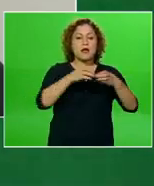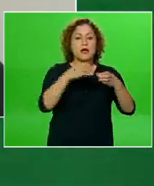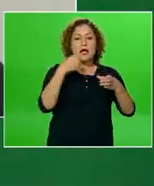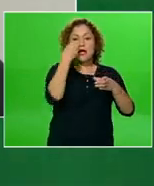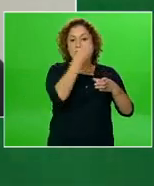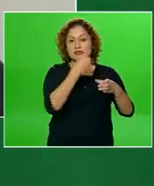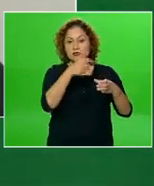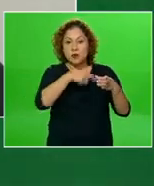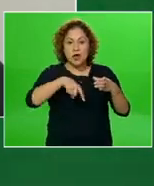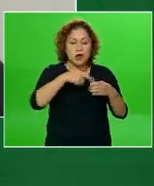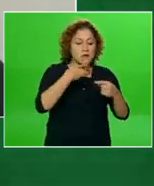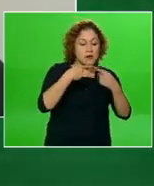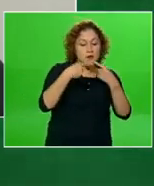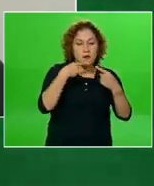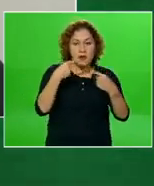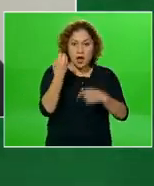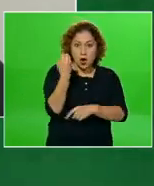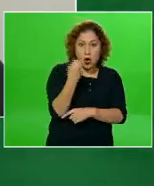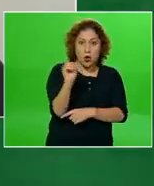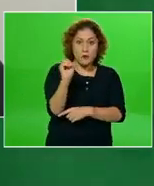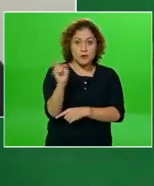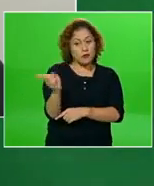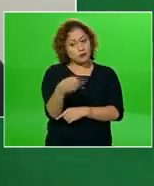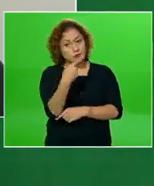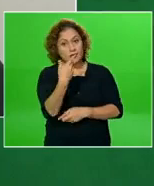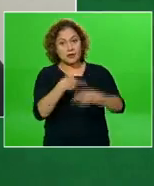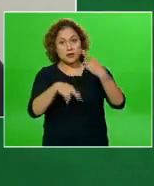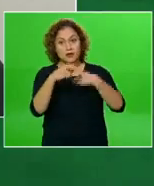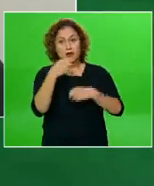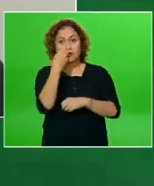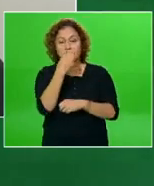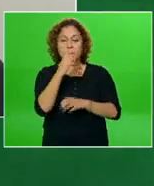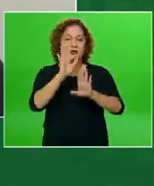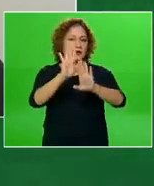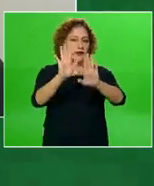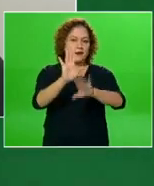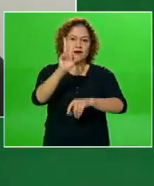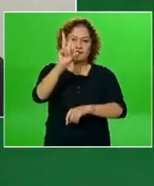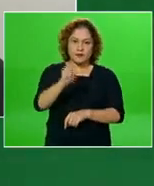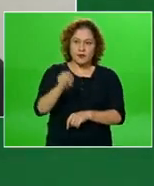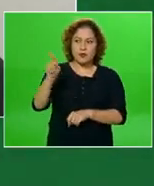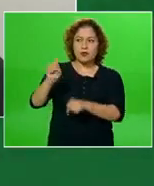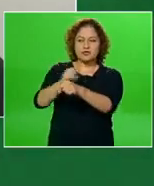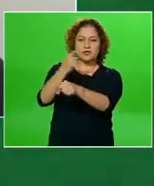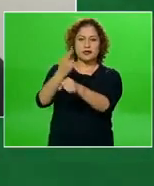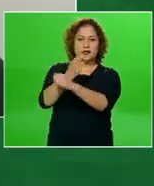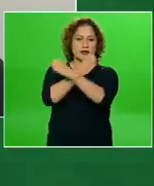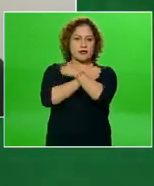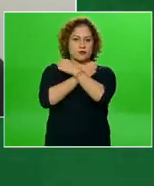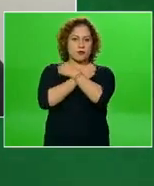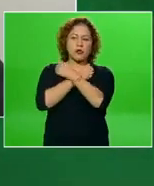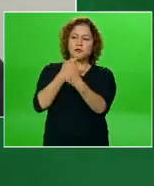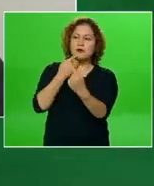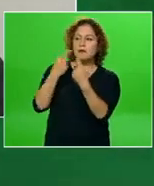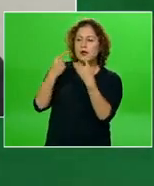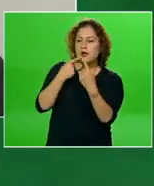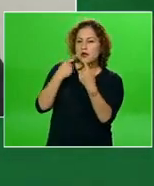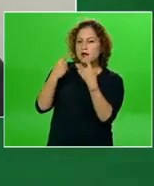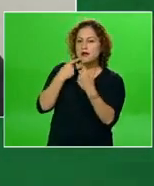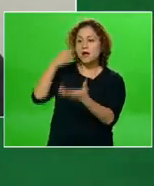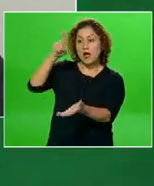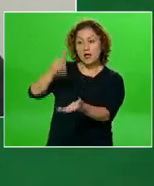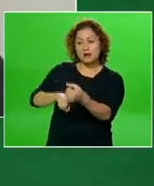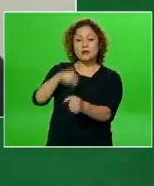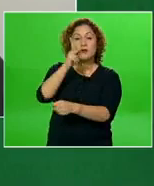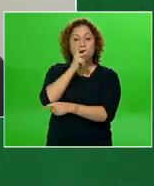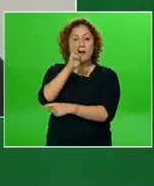obligatorio es un consenso que se está llevando entre la secretaría de educación pública los padres de familia y obviamente